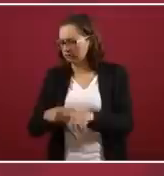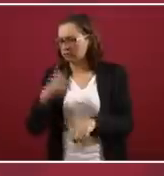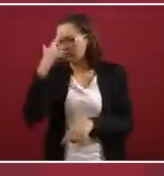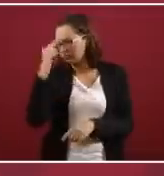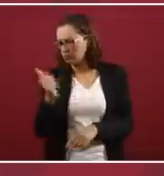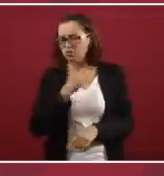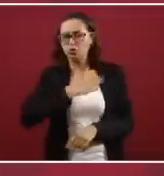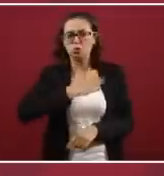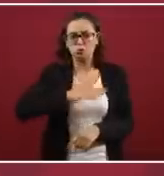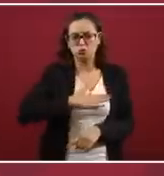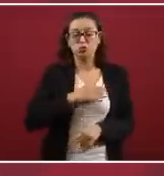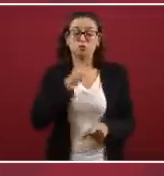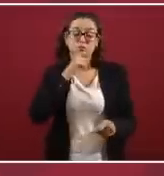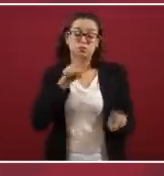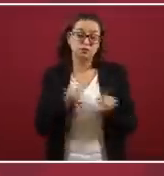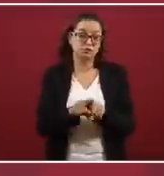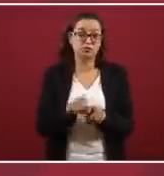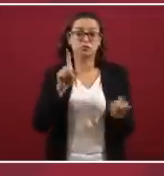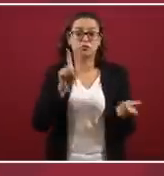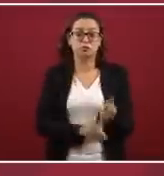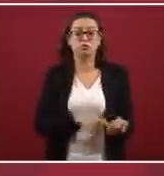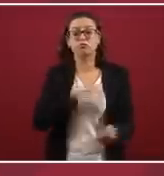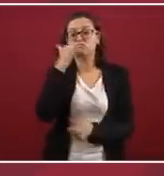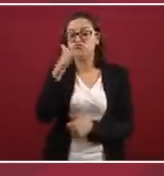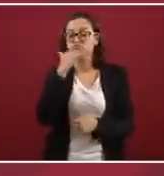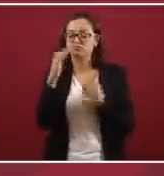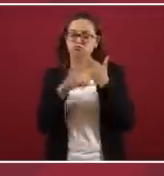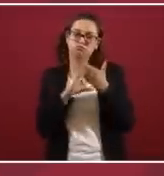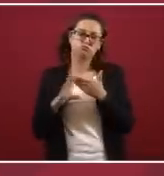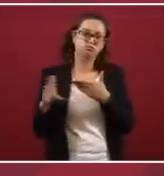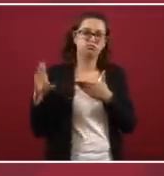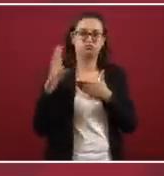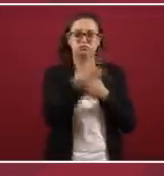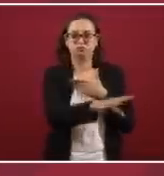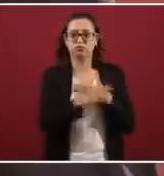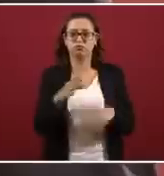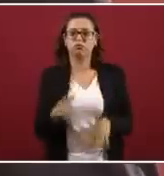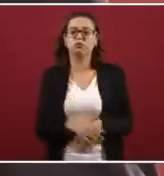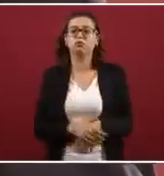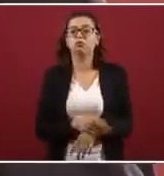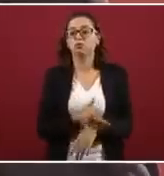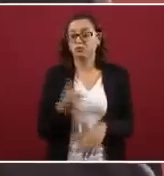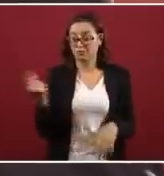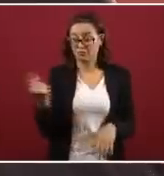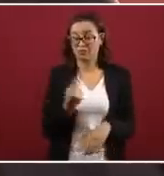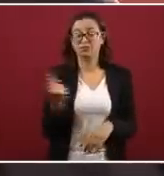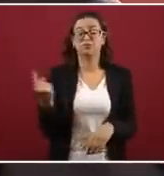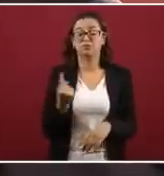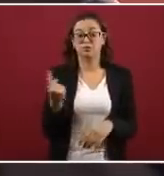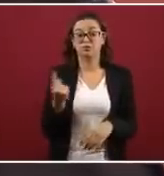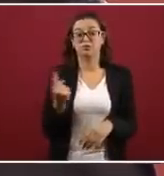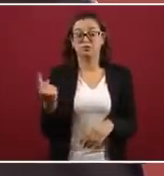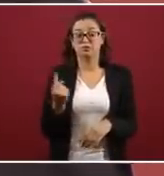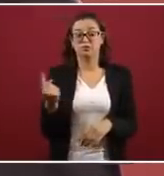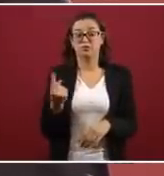que no haya corrupción también, porque hay